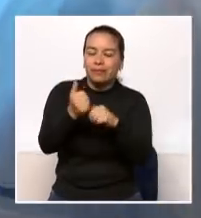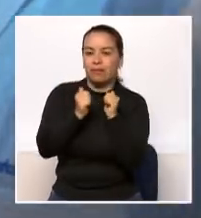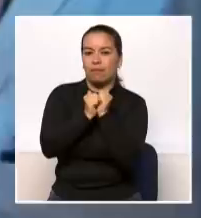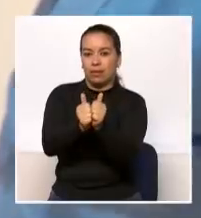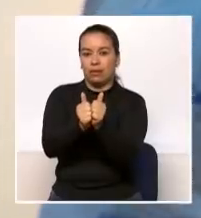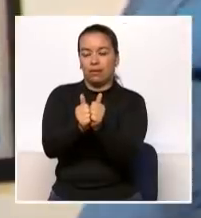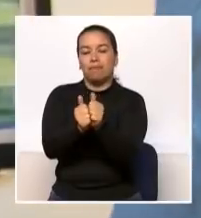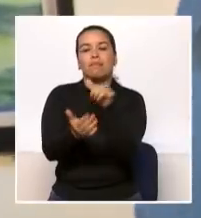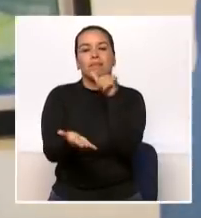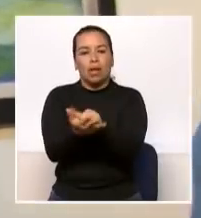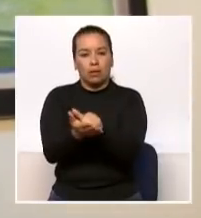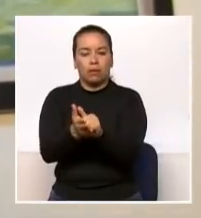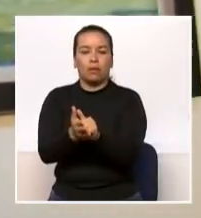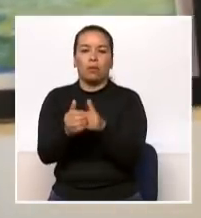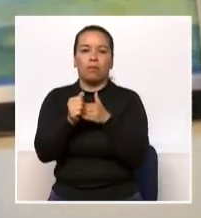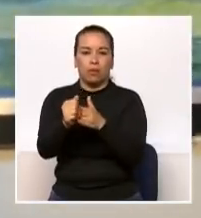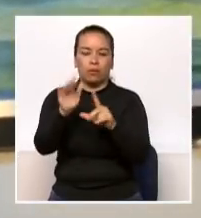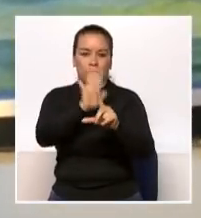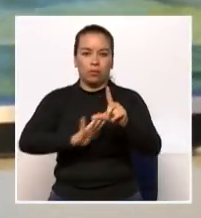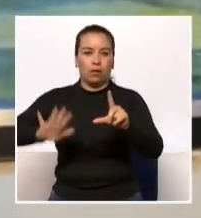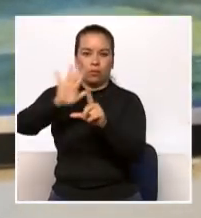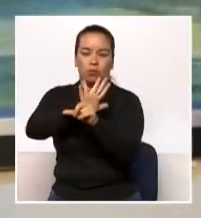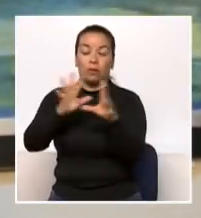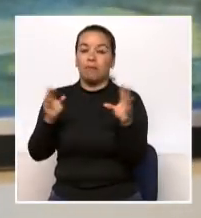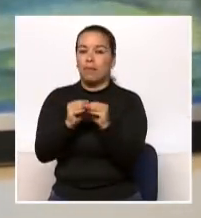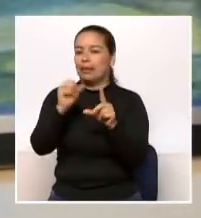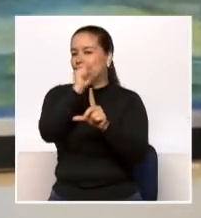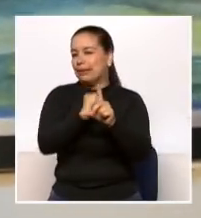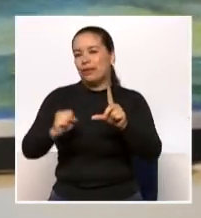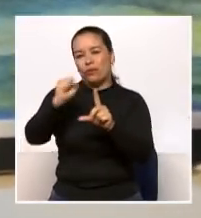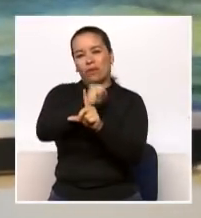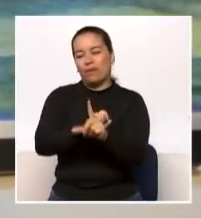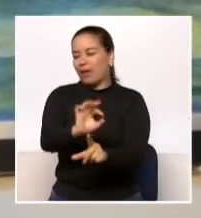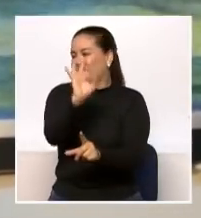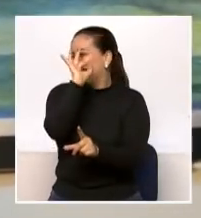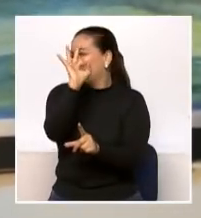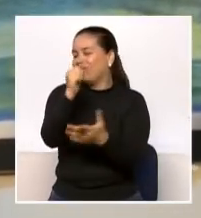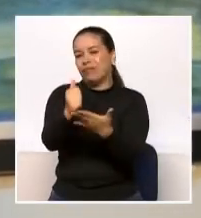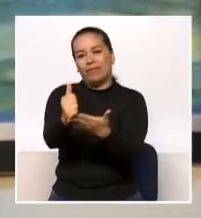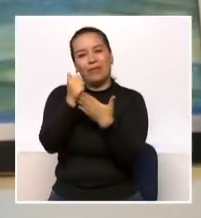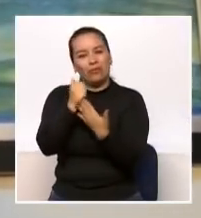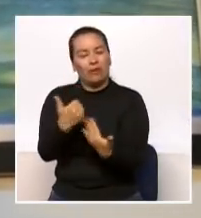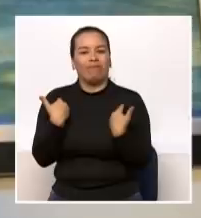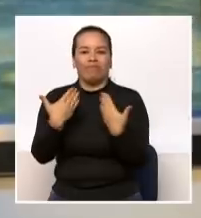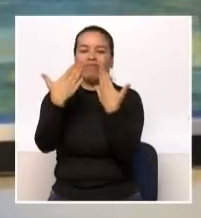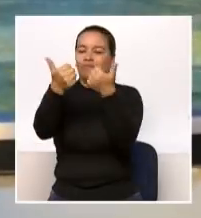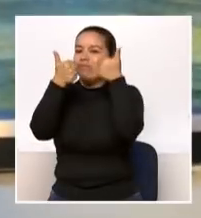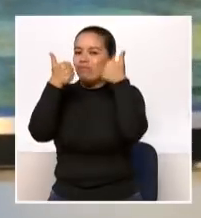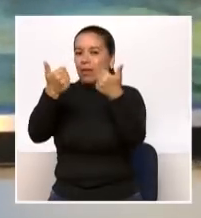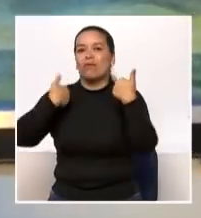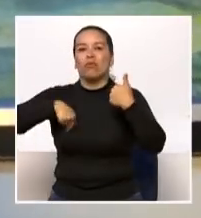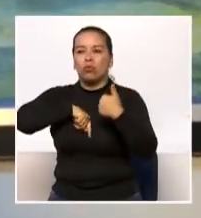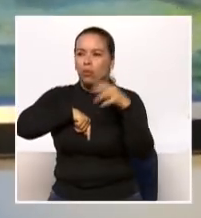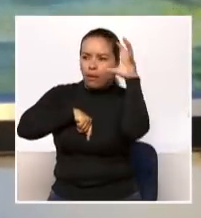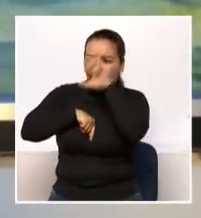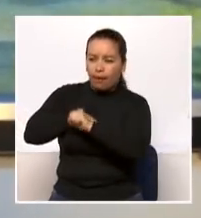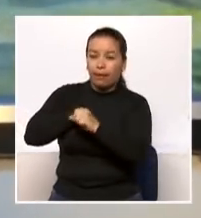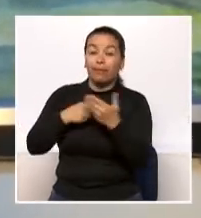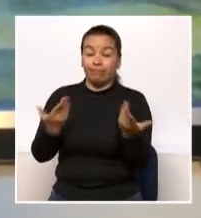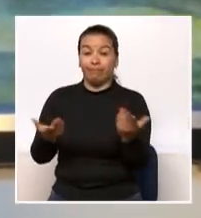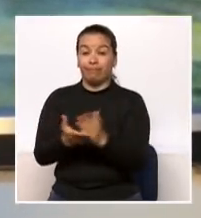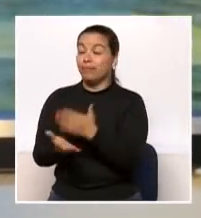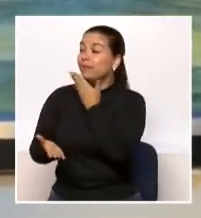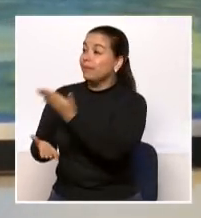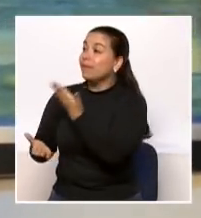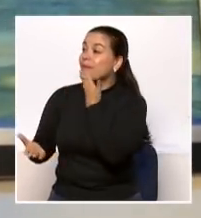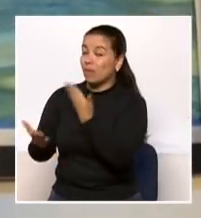consulta con métodos diagnósticos. Y la ecografía se convierte en una gran herramienta para nosotros en la consulta. Doctor Juan